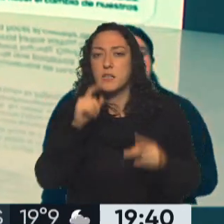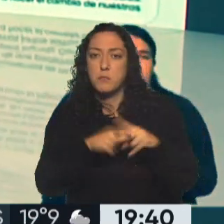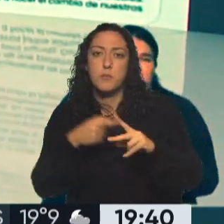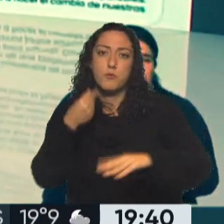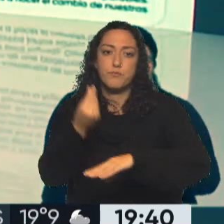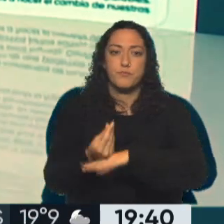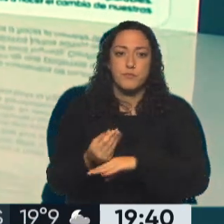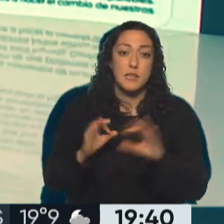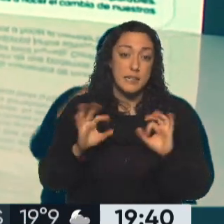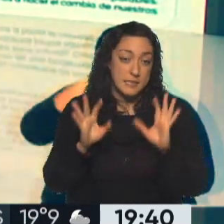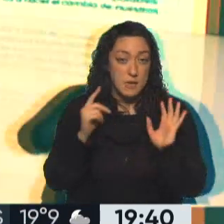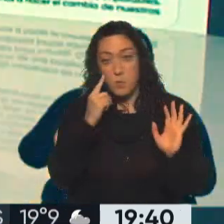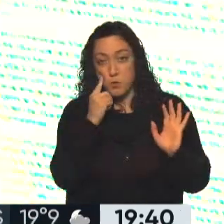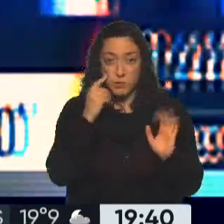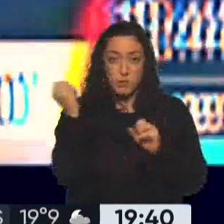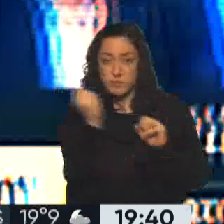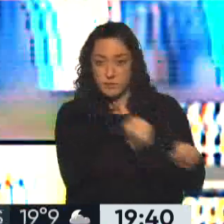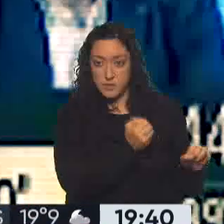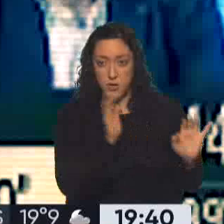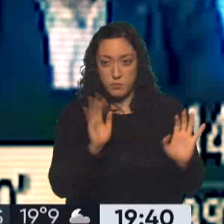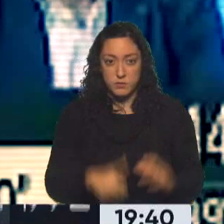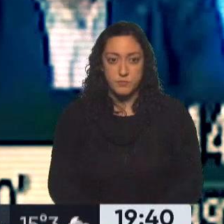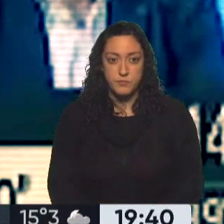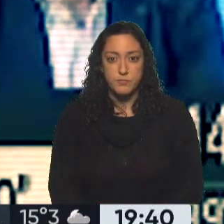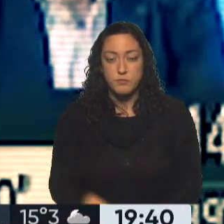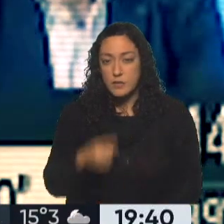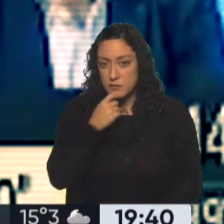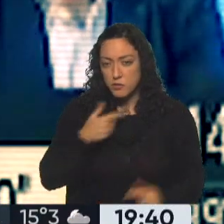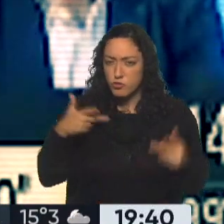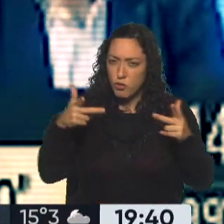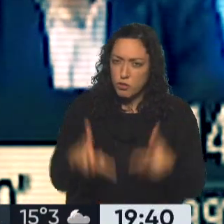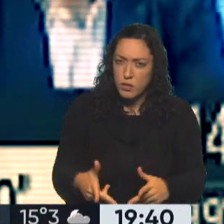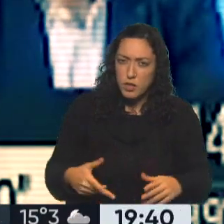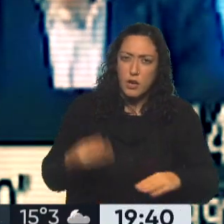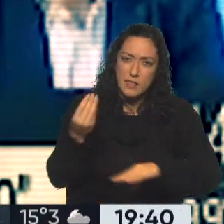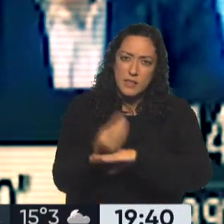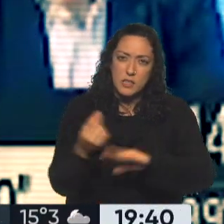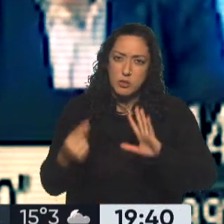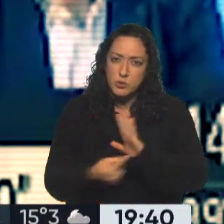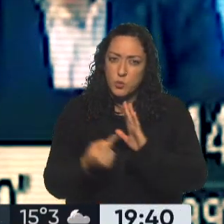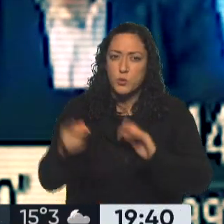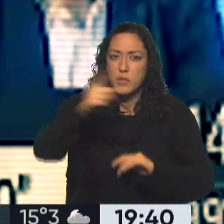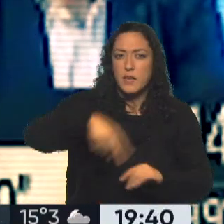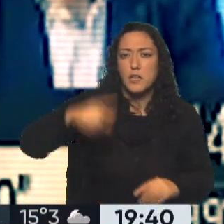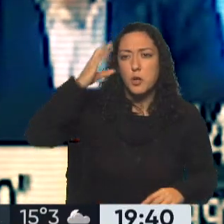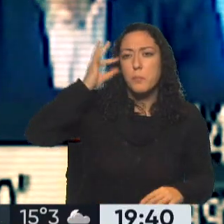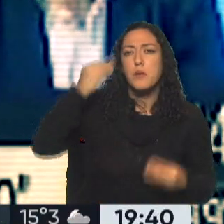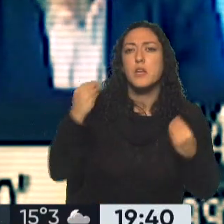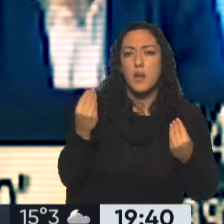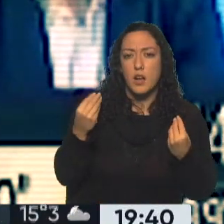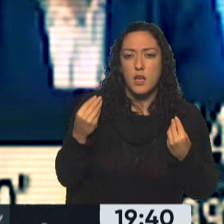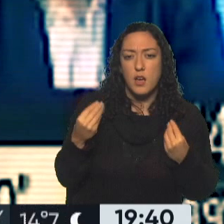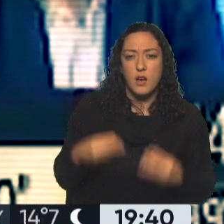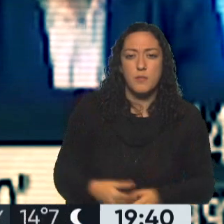todavía de licencia en el municipio de Vicente López. Si yo dijera que quiero ser candidato en la ciudad de Buenos Aires, ¿qué les parecería a ustedes?